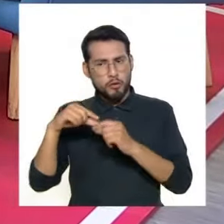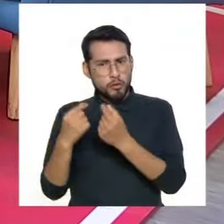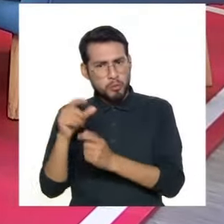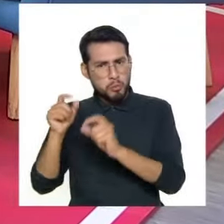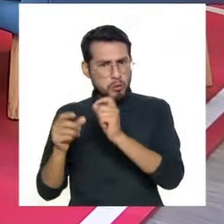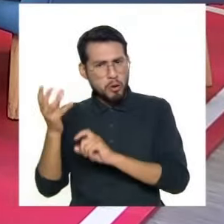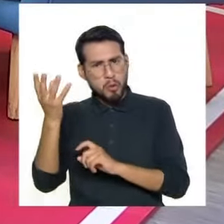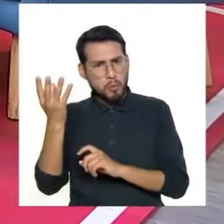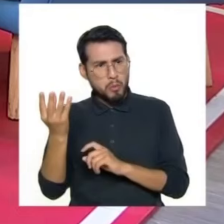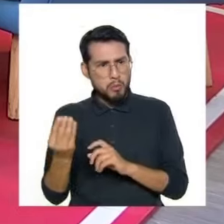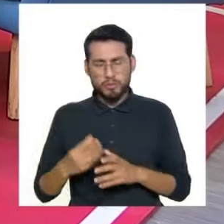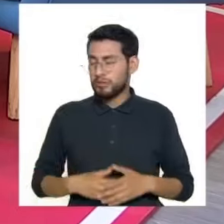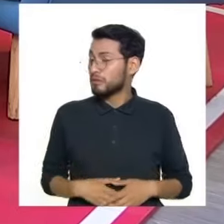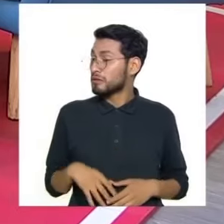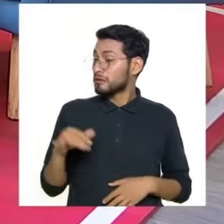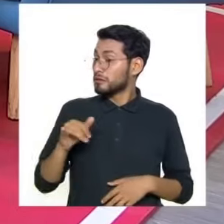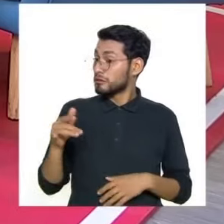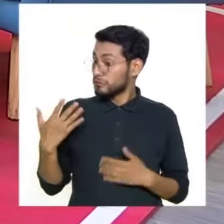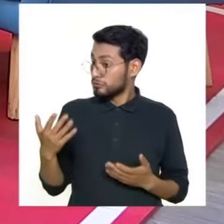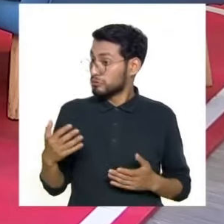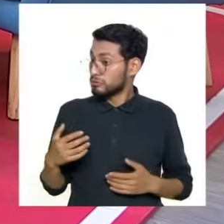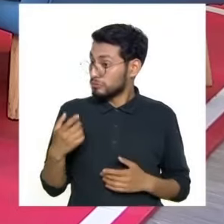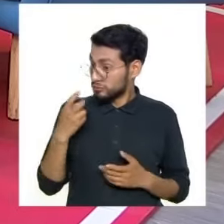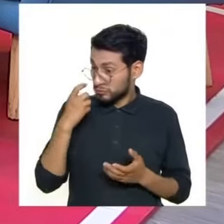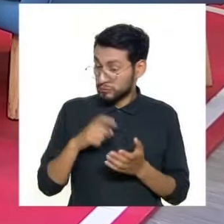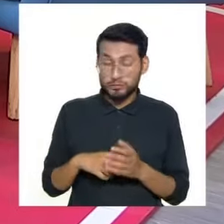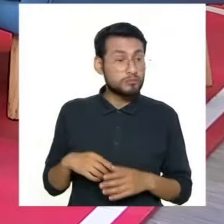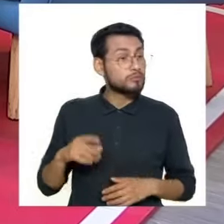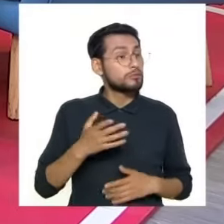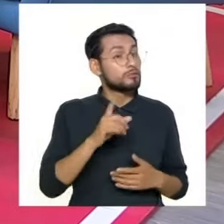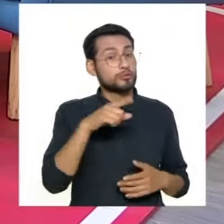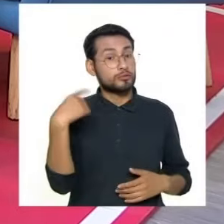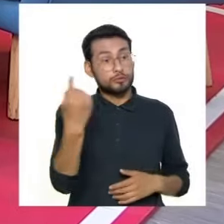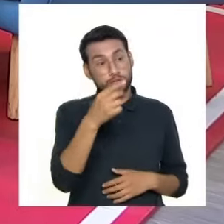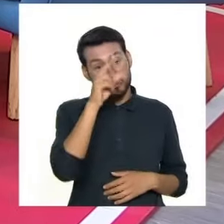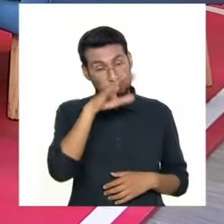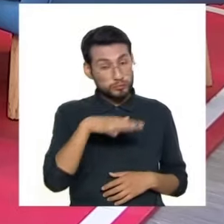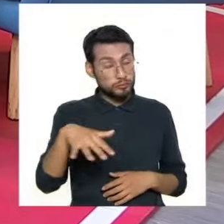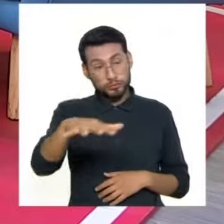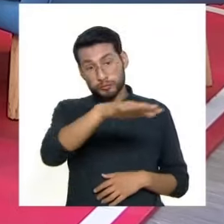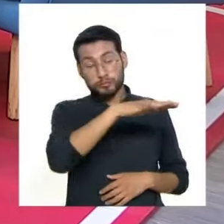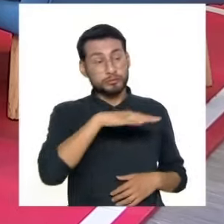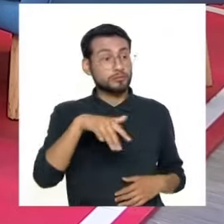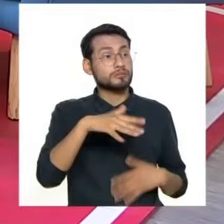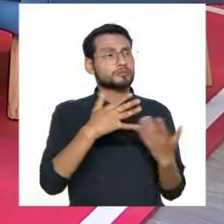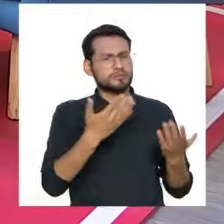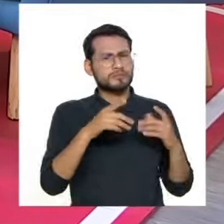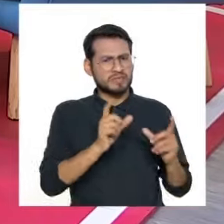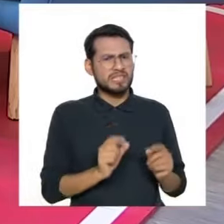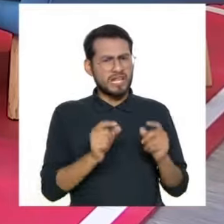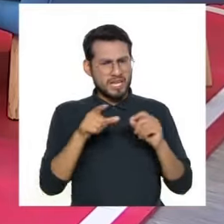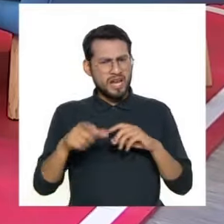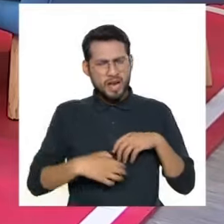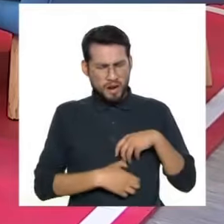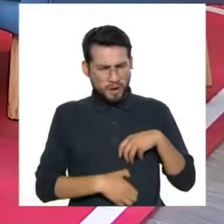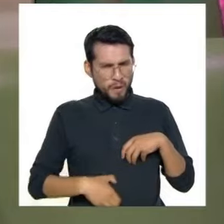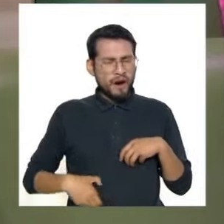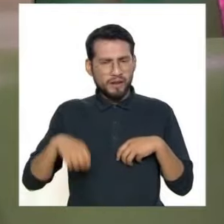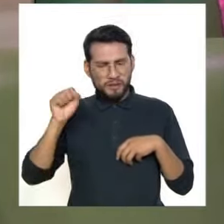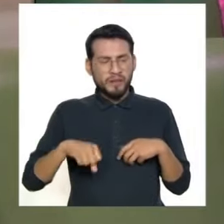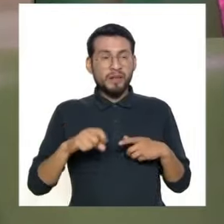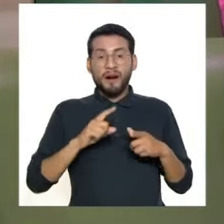poblacional hay grupos inclusive está por encima las cifras no Hablemos claro de todo el Perú porque en el Perú El predomina el cáncer de estómago pero